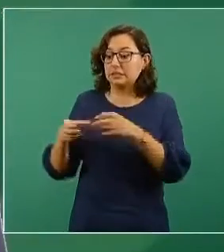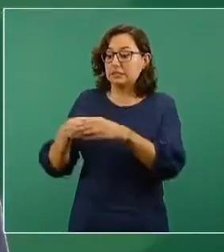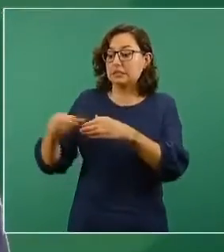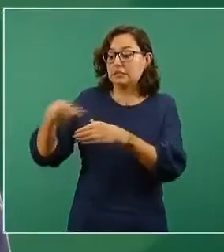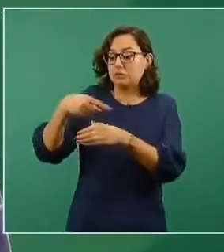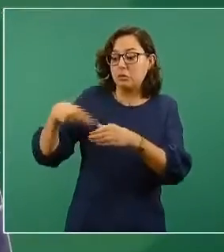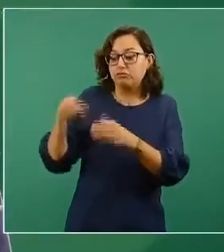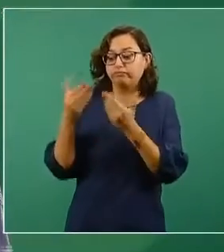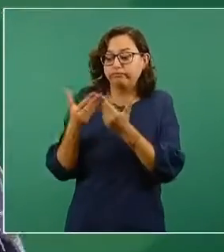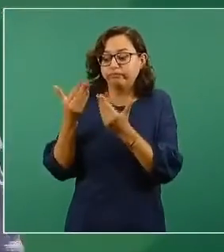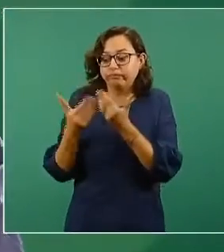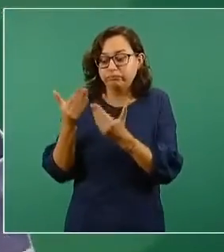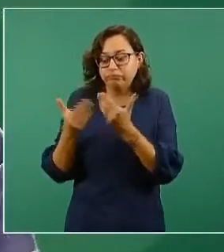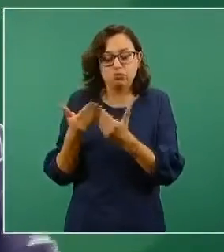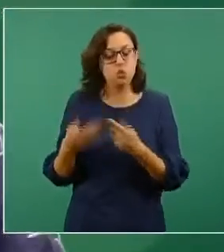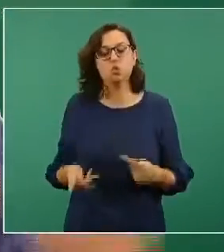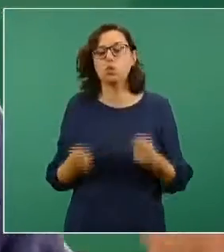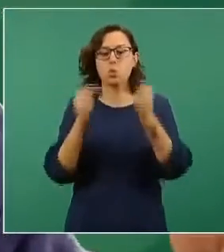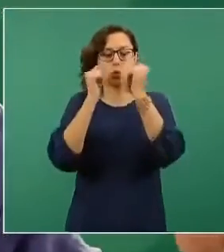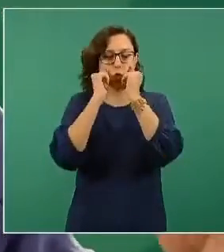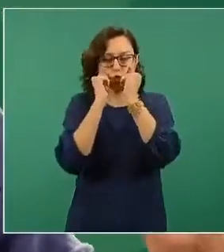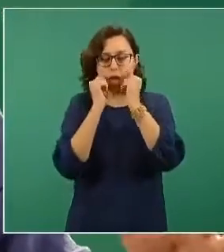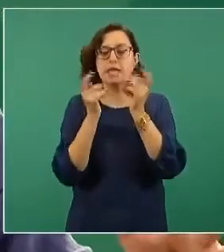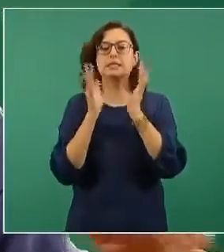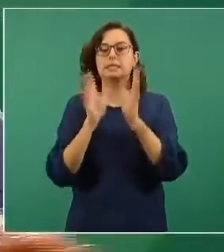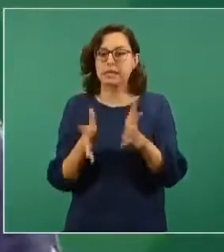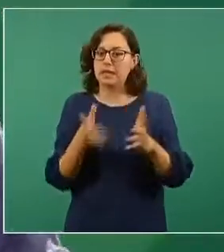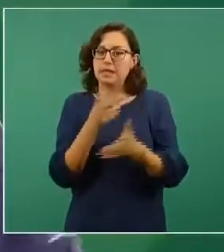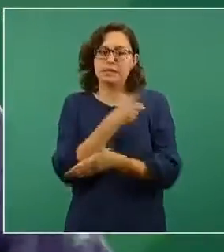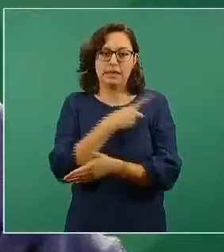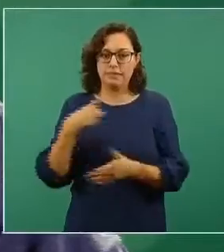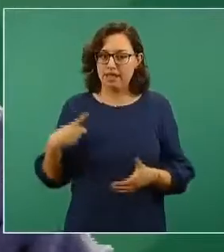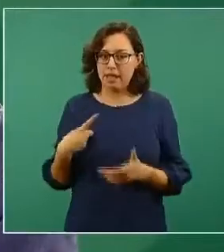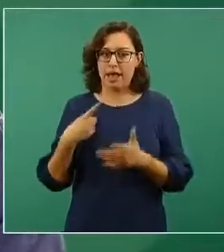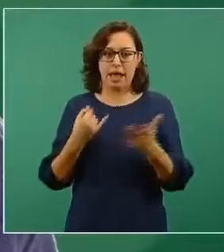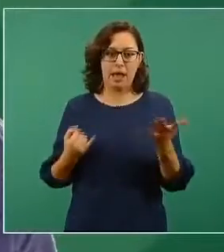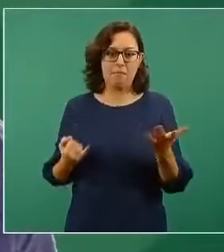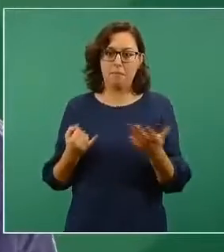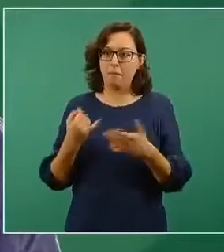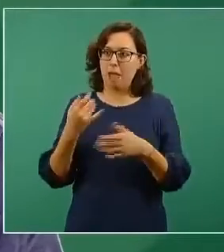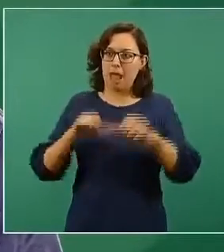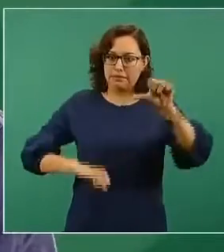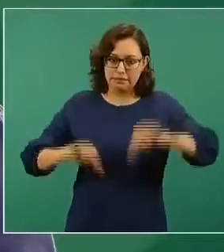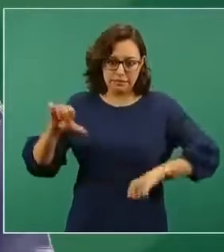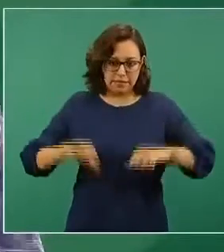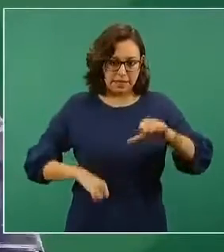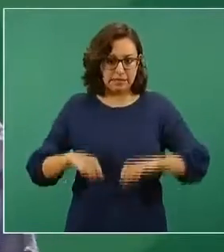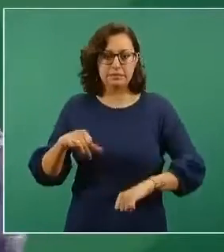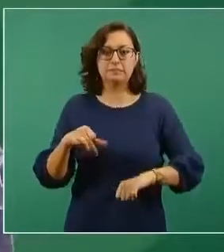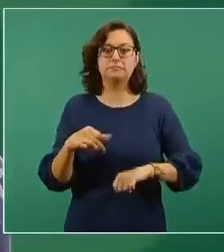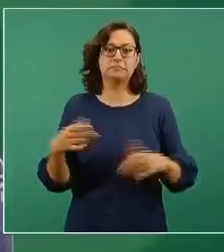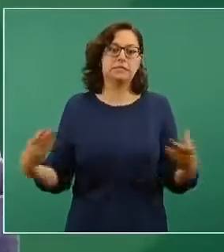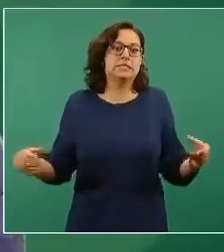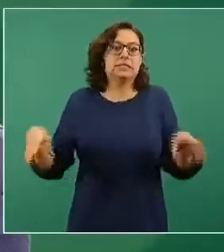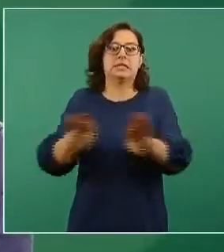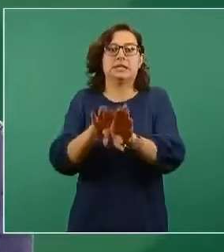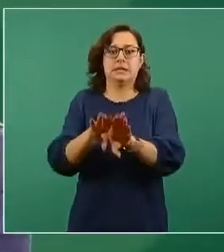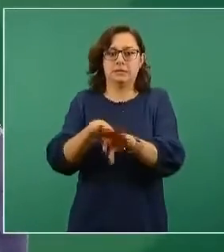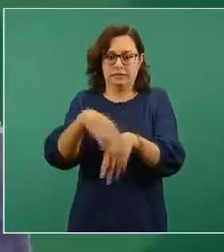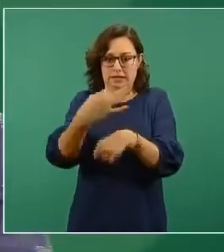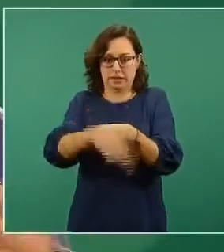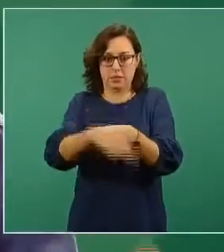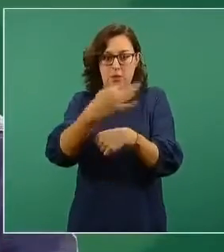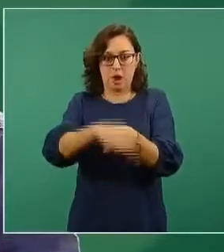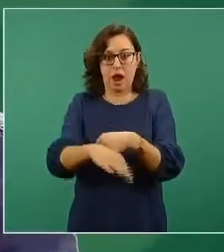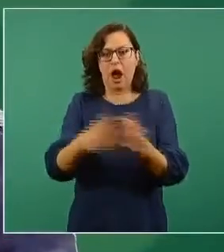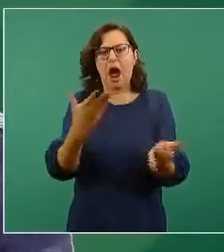muy pequeña, y que en ese momento empezaran las actividades de suspensión temporal. Qué bueno que ahora plantea